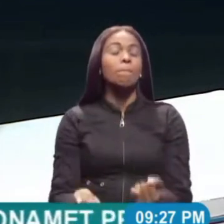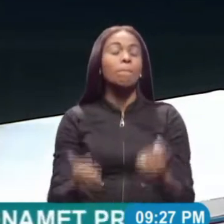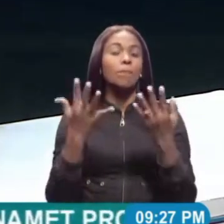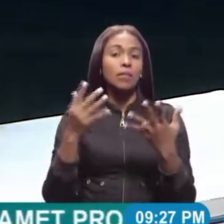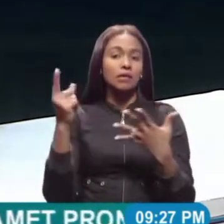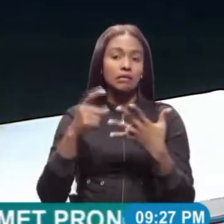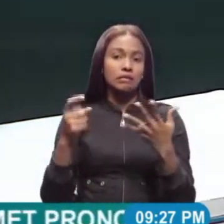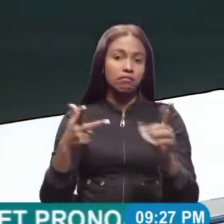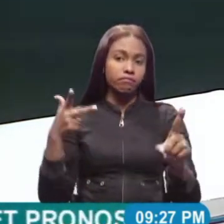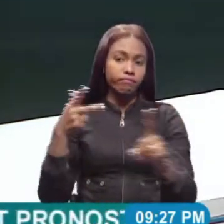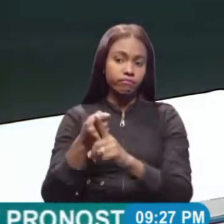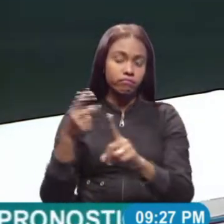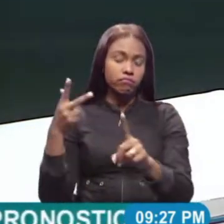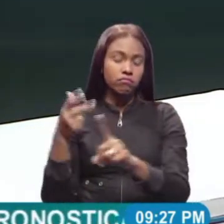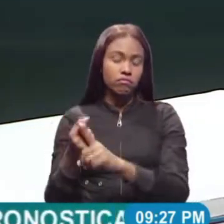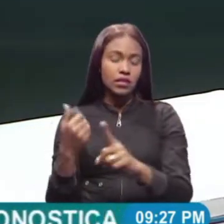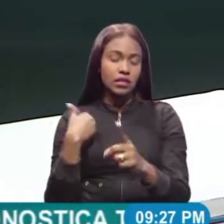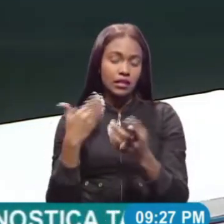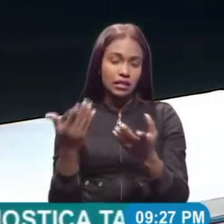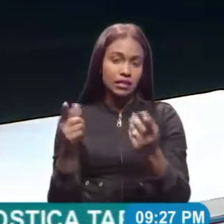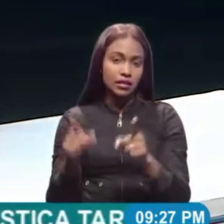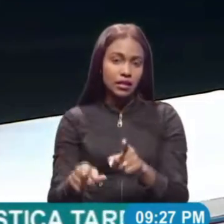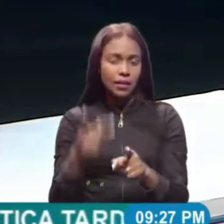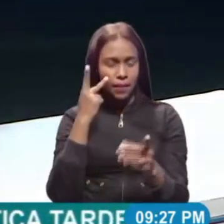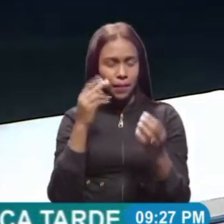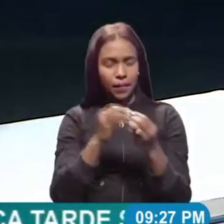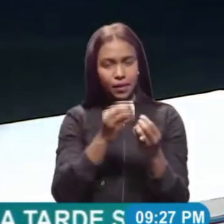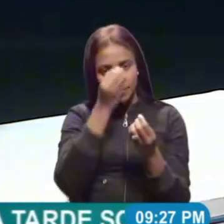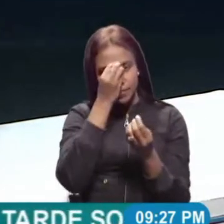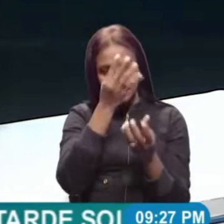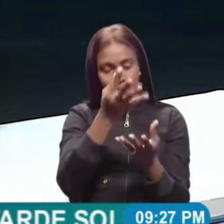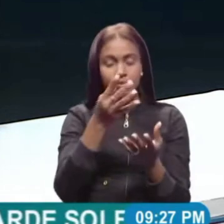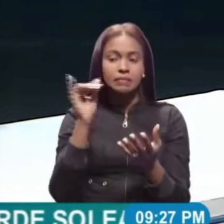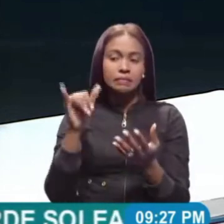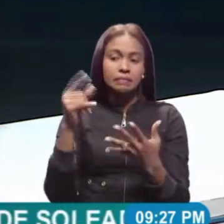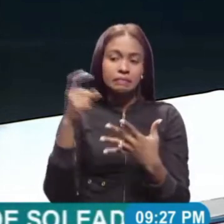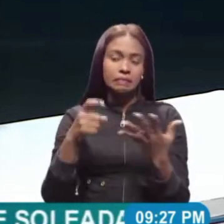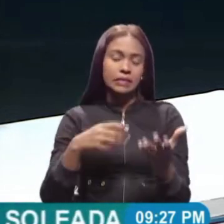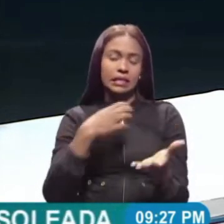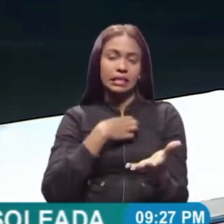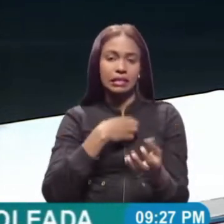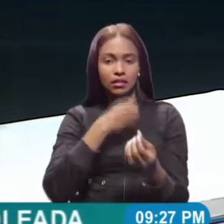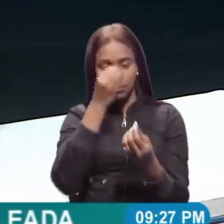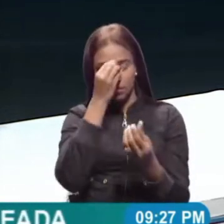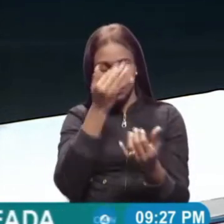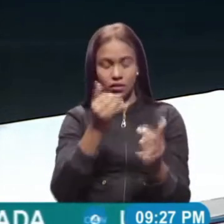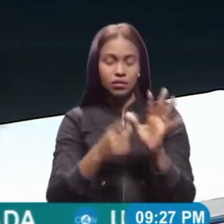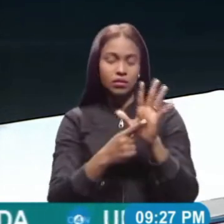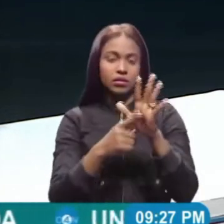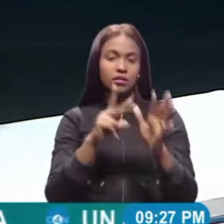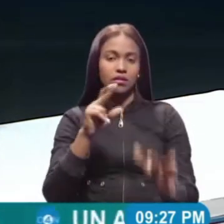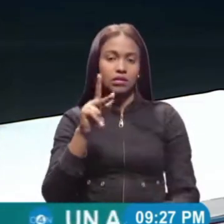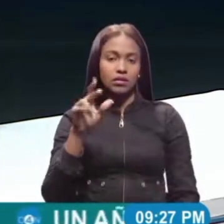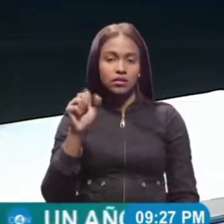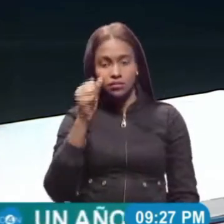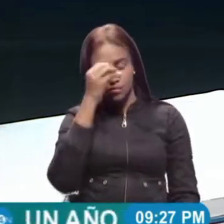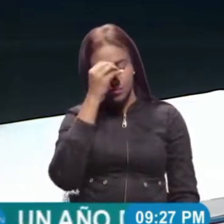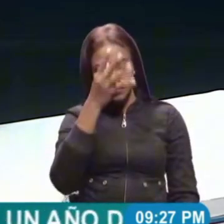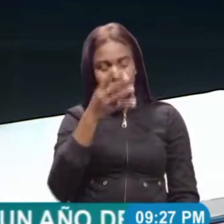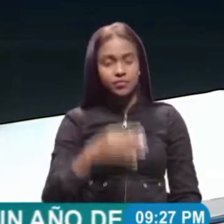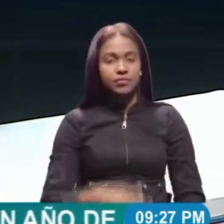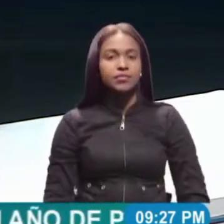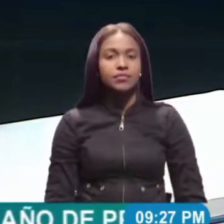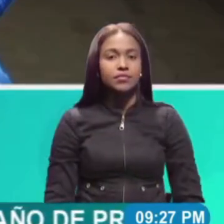de accidentes de tránsito que provocan. Veamos el detalle de esta denuncia con el reporte de nuestro compañero Riquelme Tiburcio en directo.